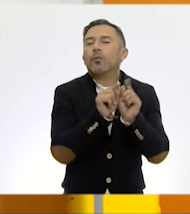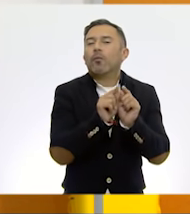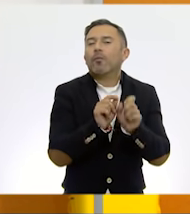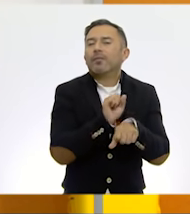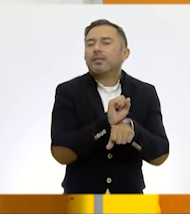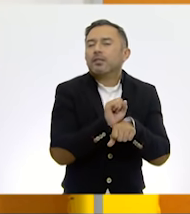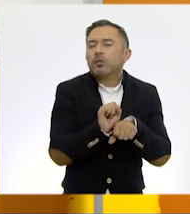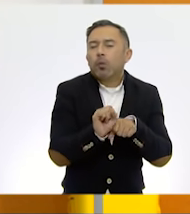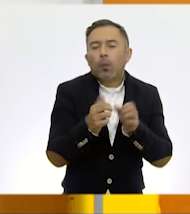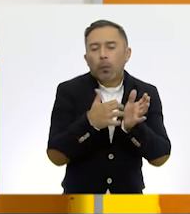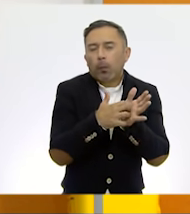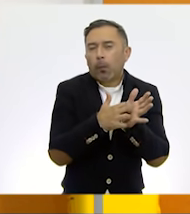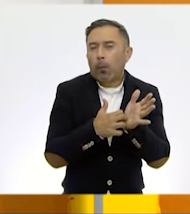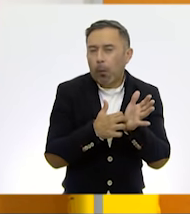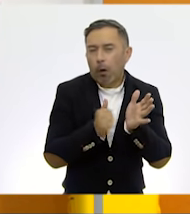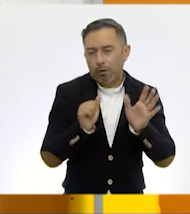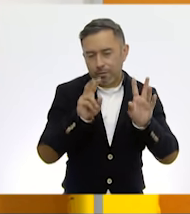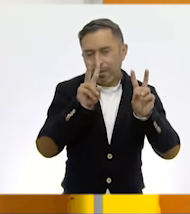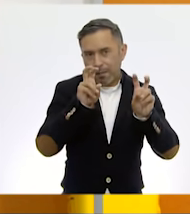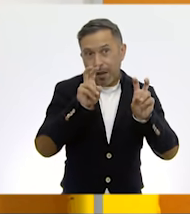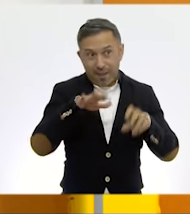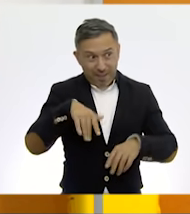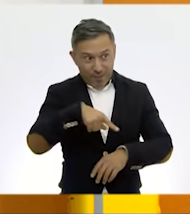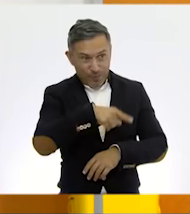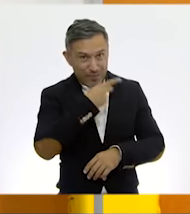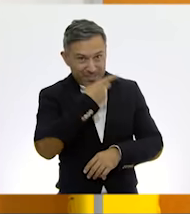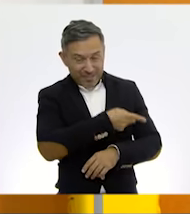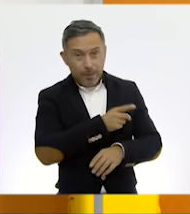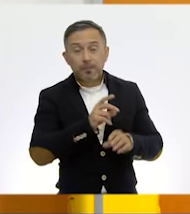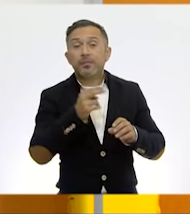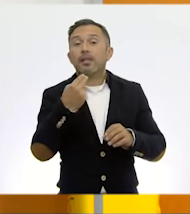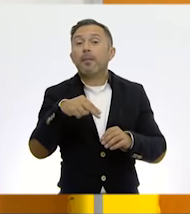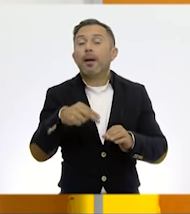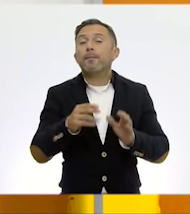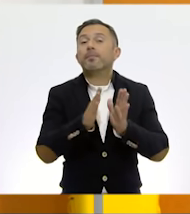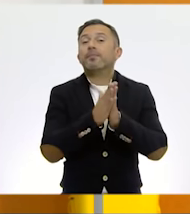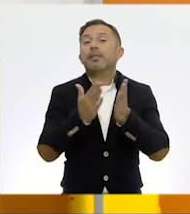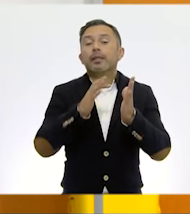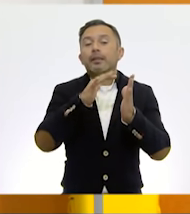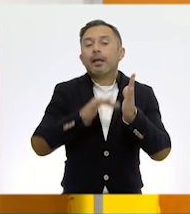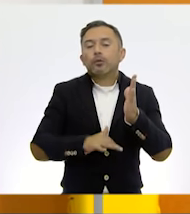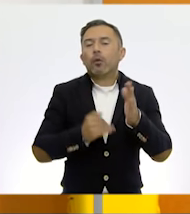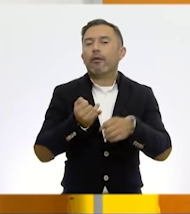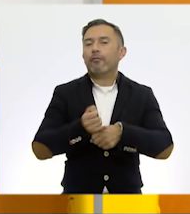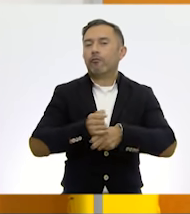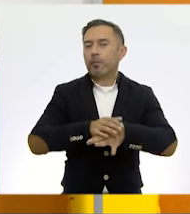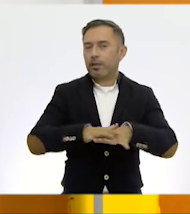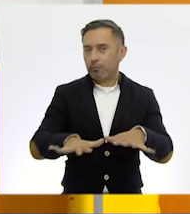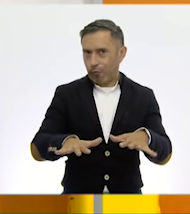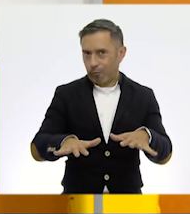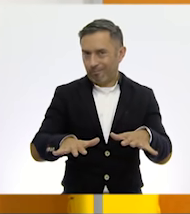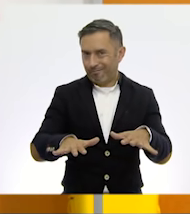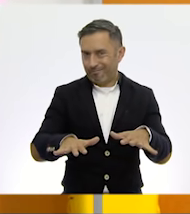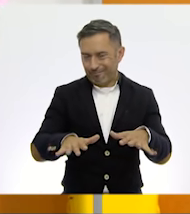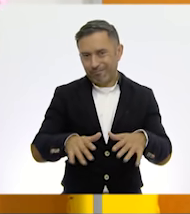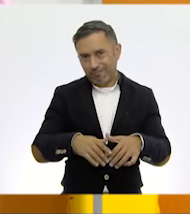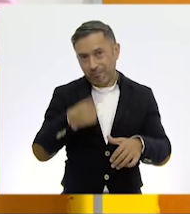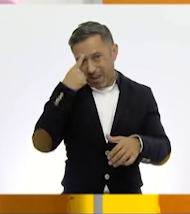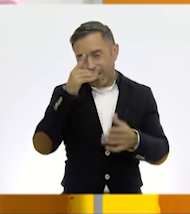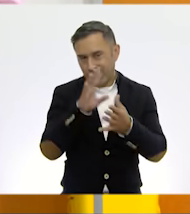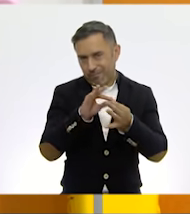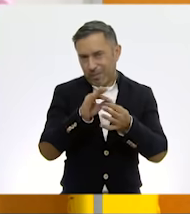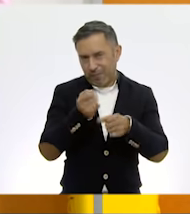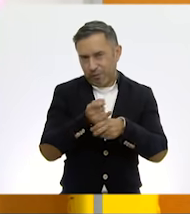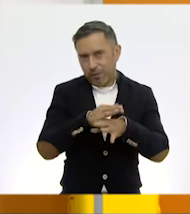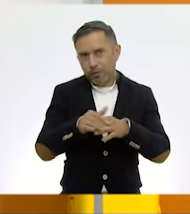tema. Por eso, como lo dijiste en el título, se llaman textos informativos. Es un folleto informativo. Por este juego